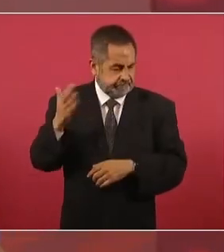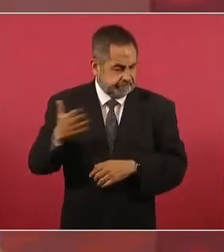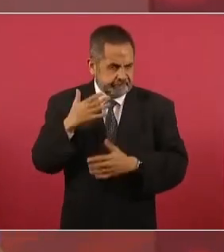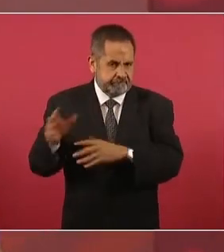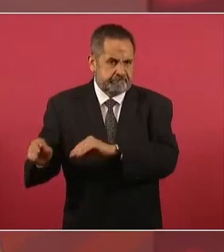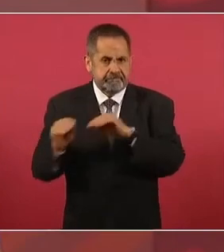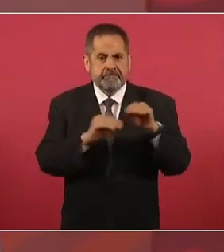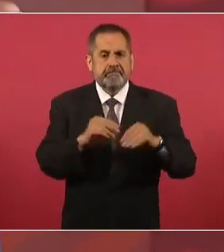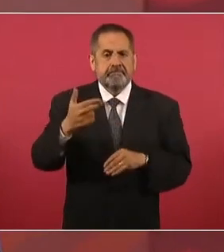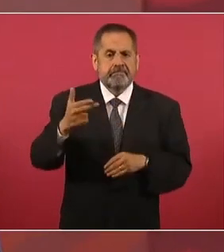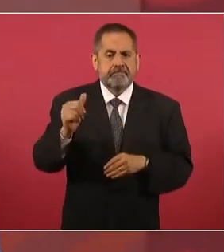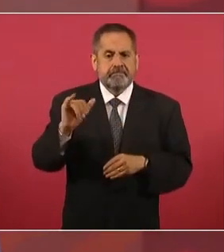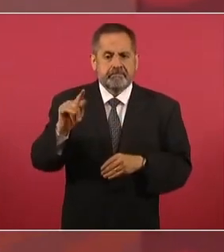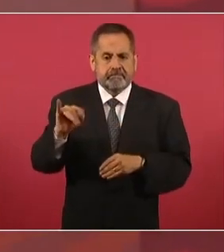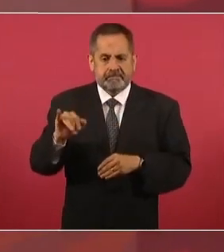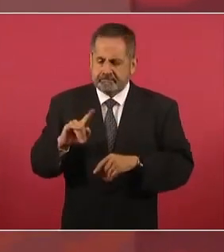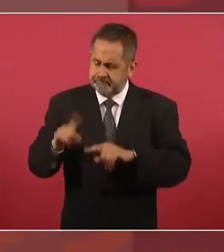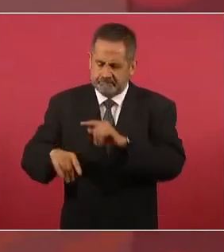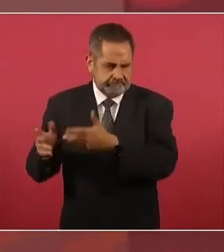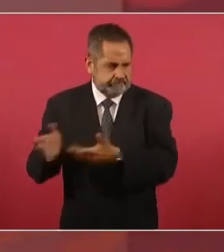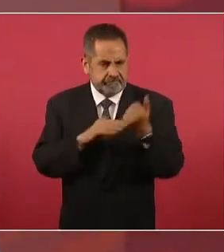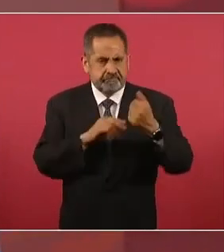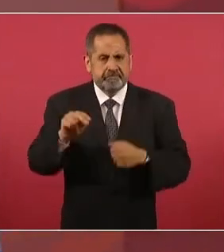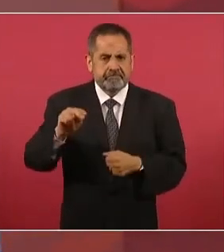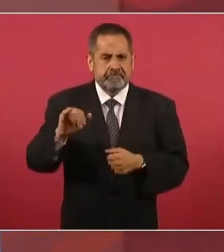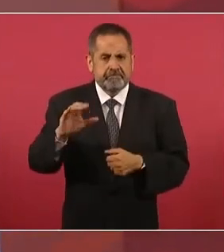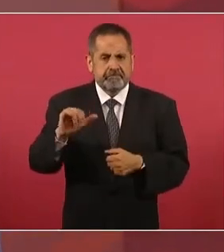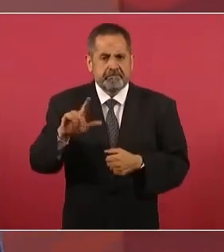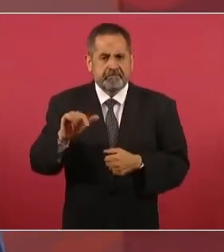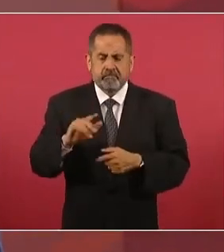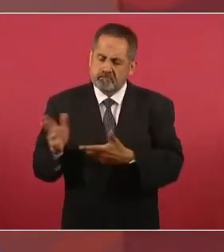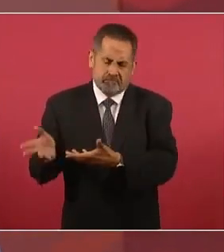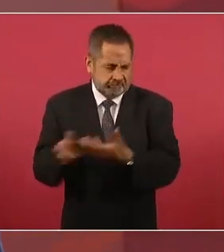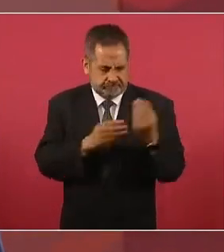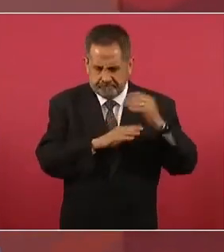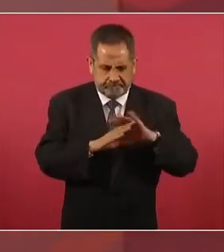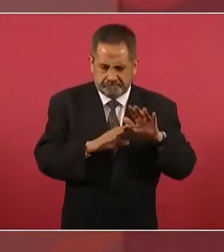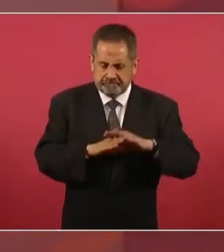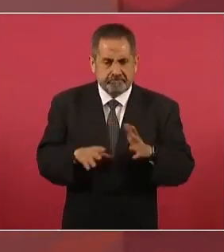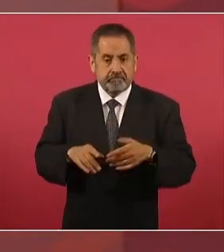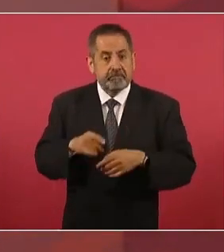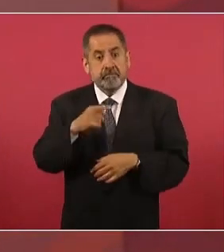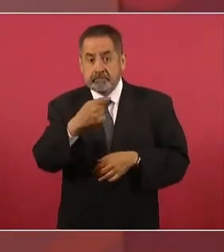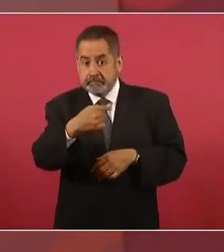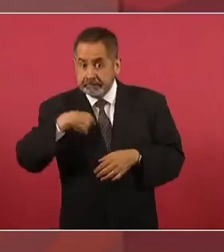de Haití, de Nicaragua, y con nosotros,